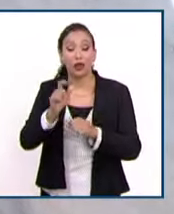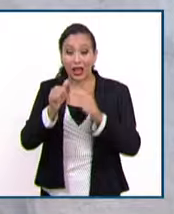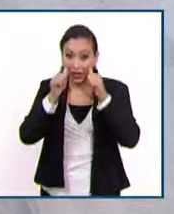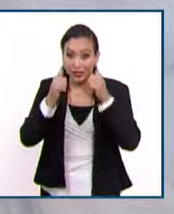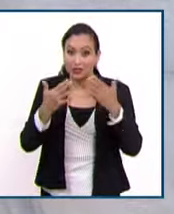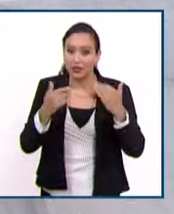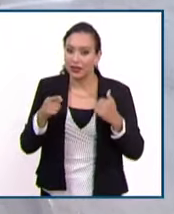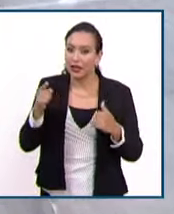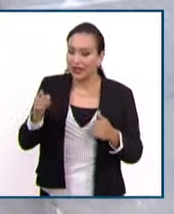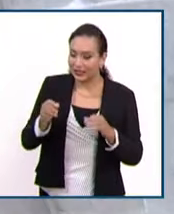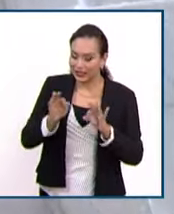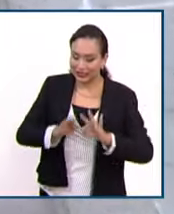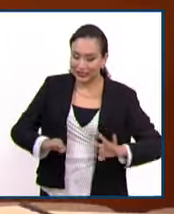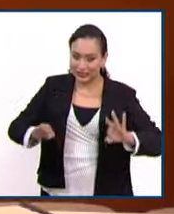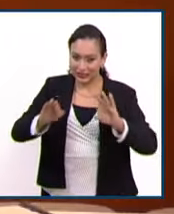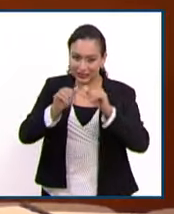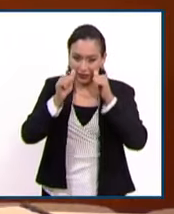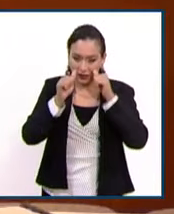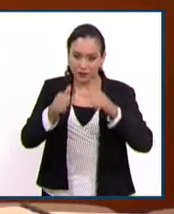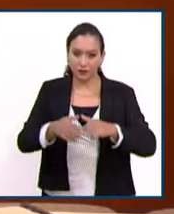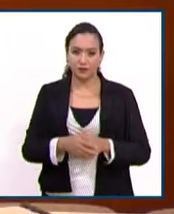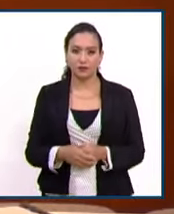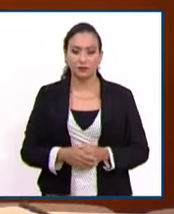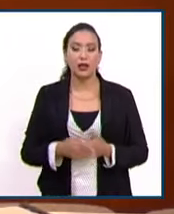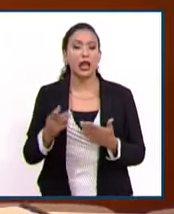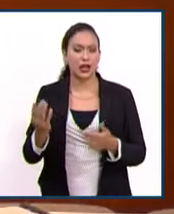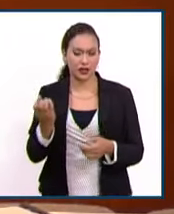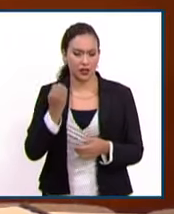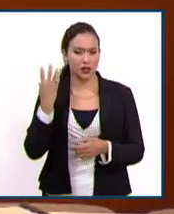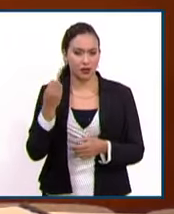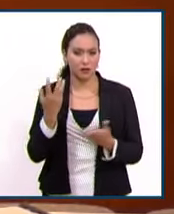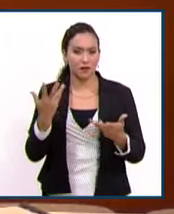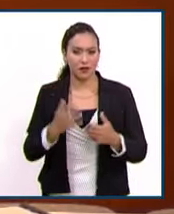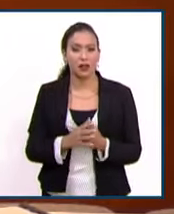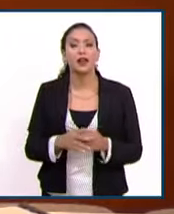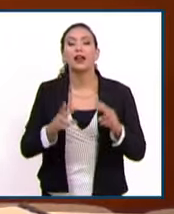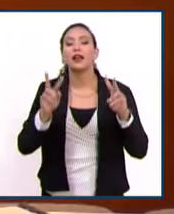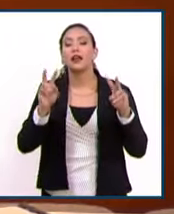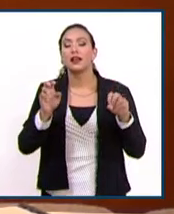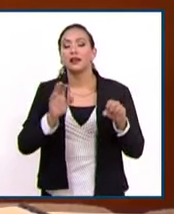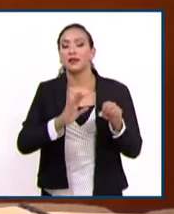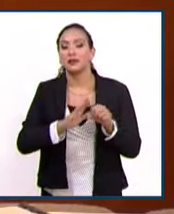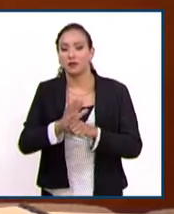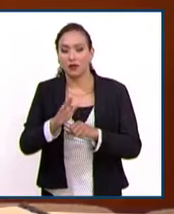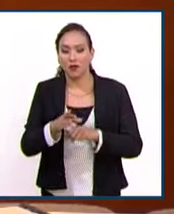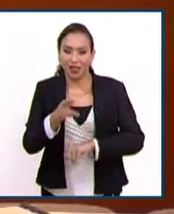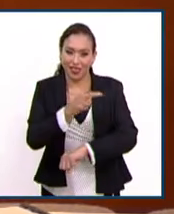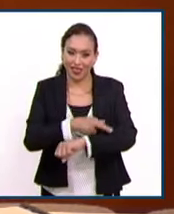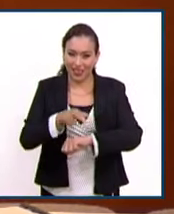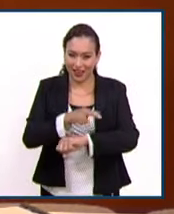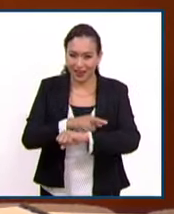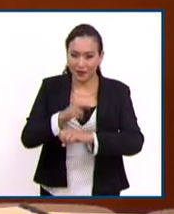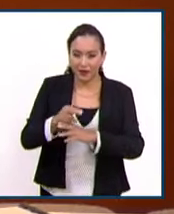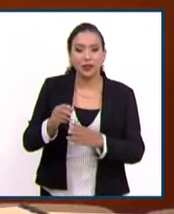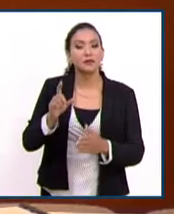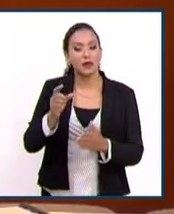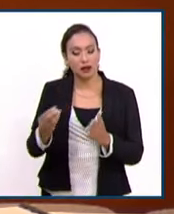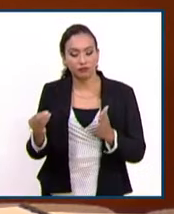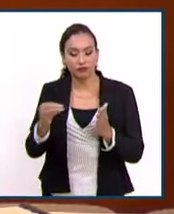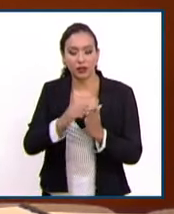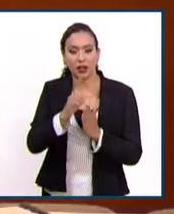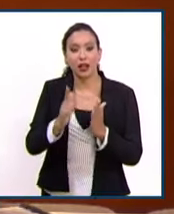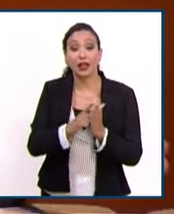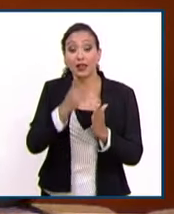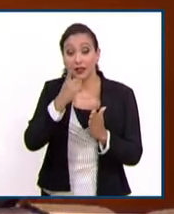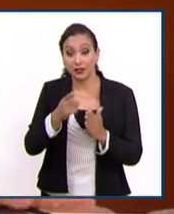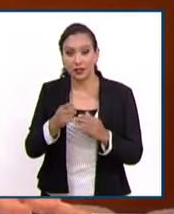Javier Lainez Potisek. Al dictar una conferencia sobre el control constitucional del proceso legislativo, indicó que del